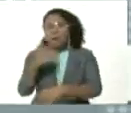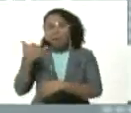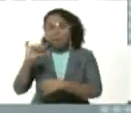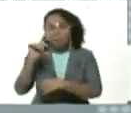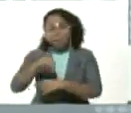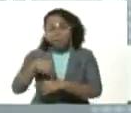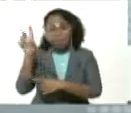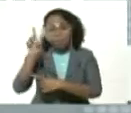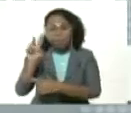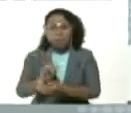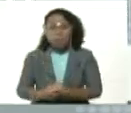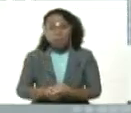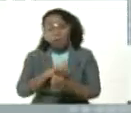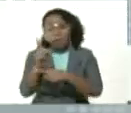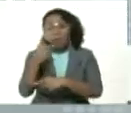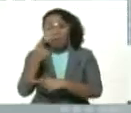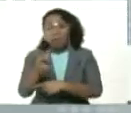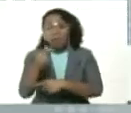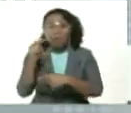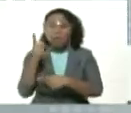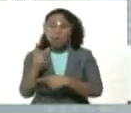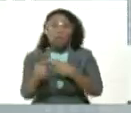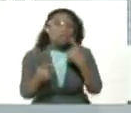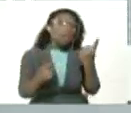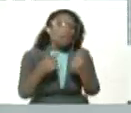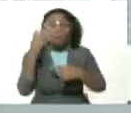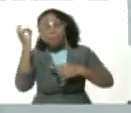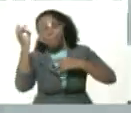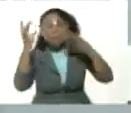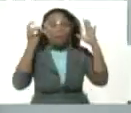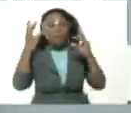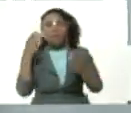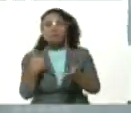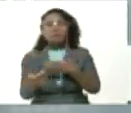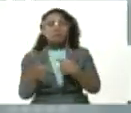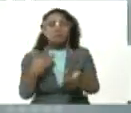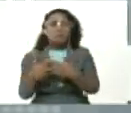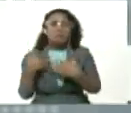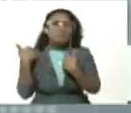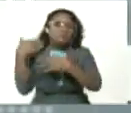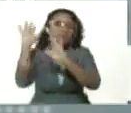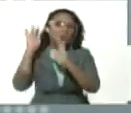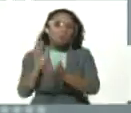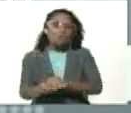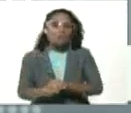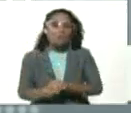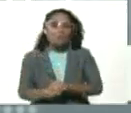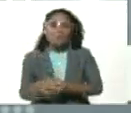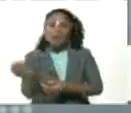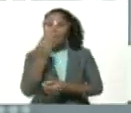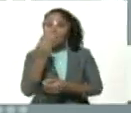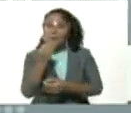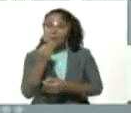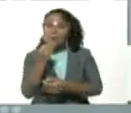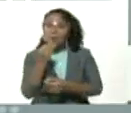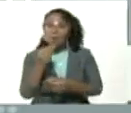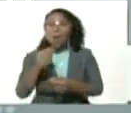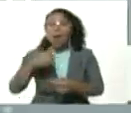Venezuela. Que ellos digan esto, que ellos digan aquello, que se vayan a comer